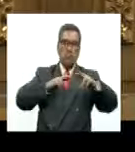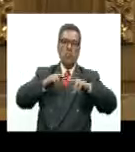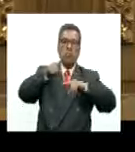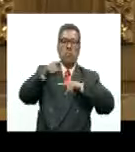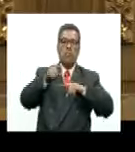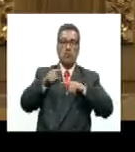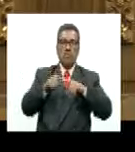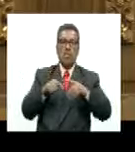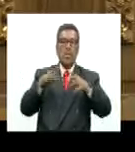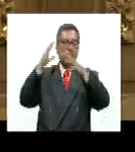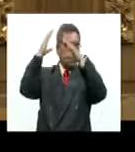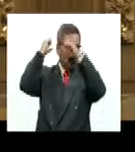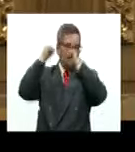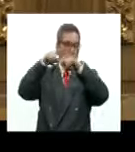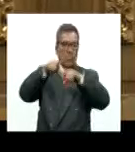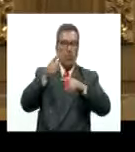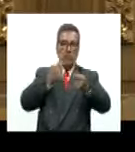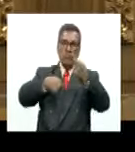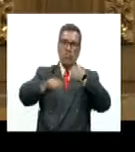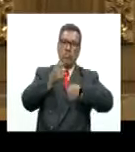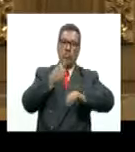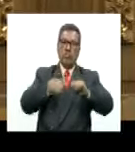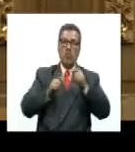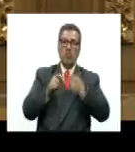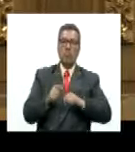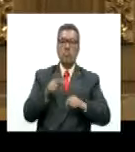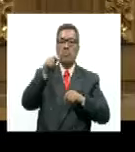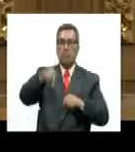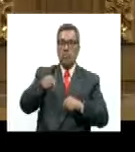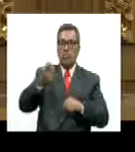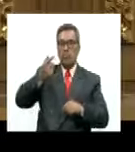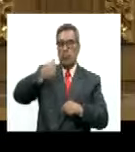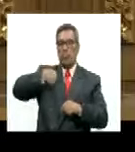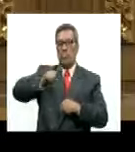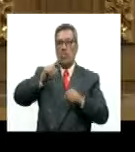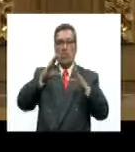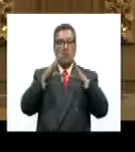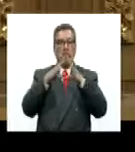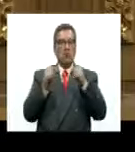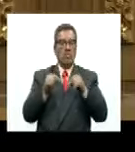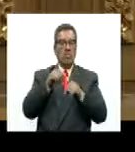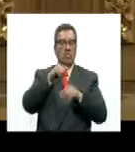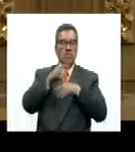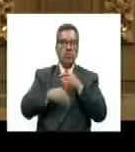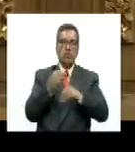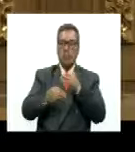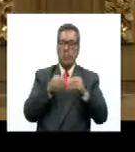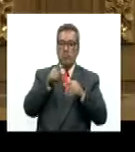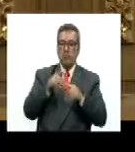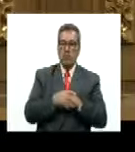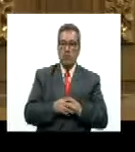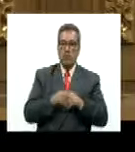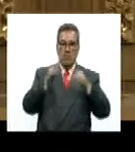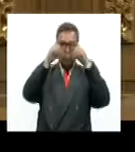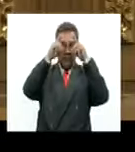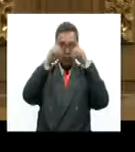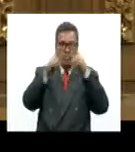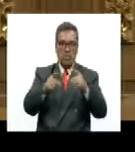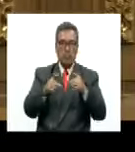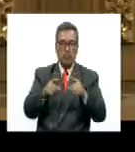relaciones consulares, con las relaciones comerciales, que porque está metido todo ese asunto en esta